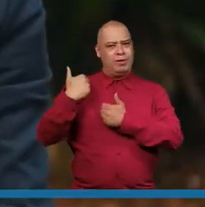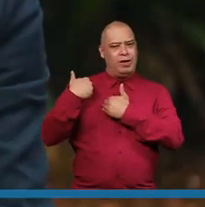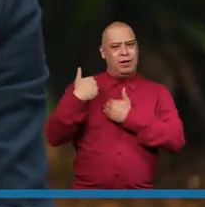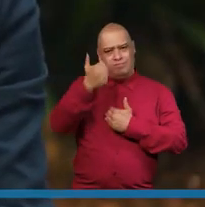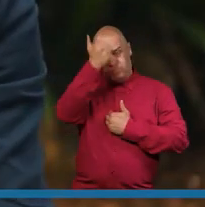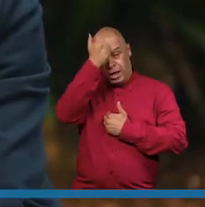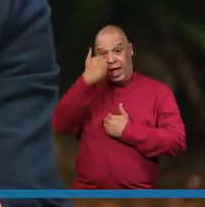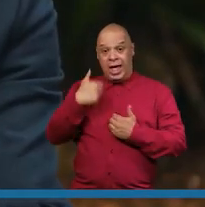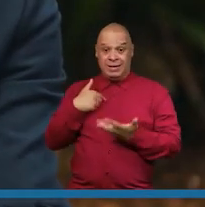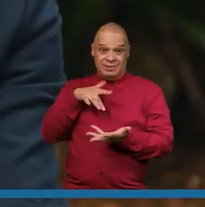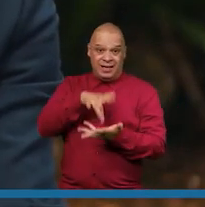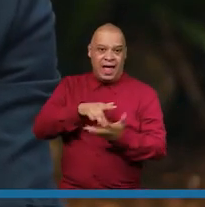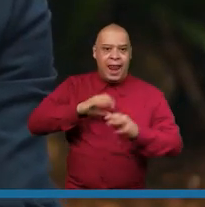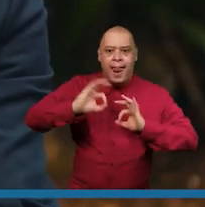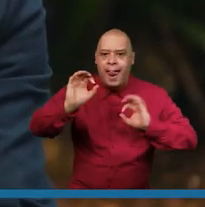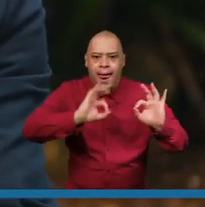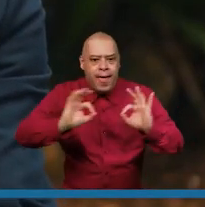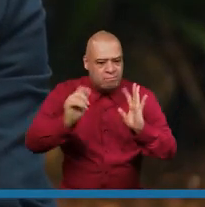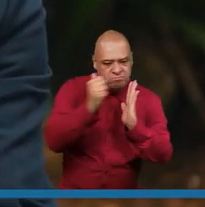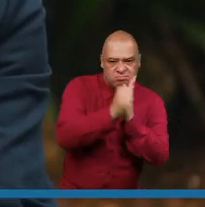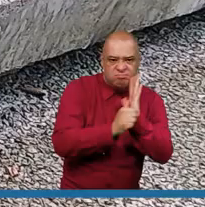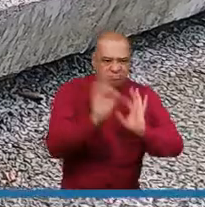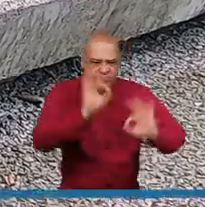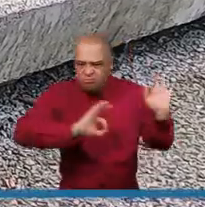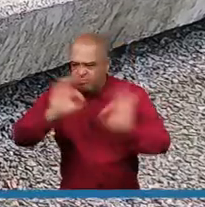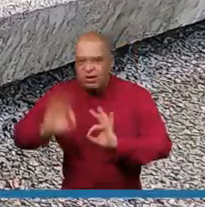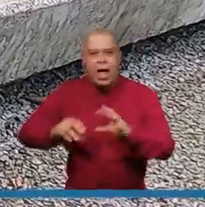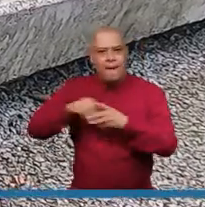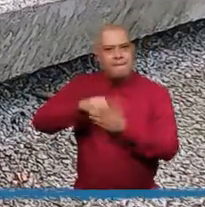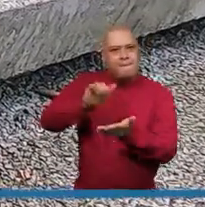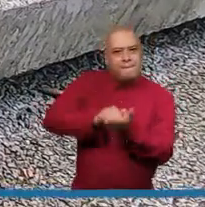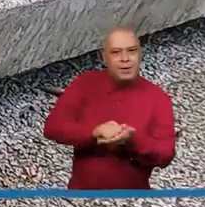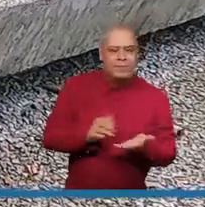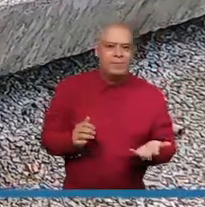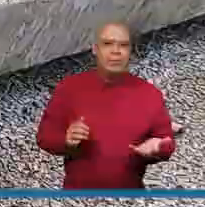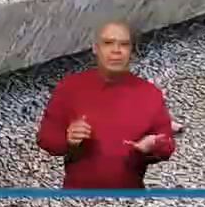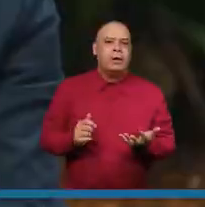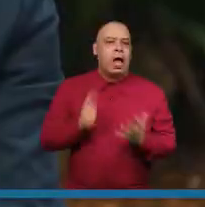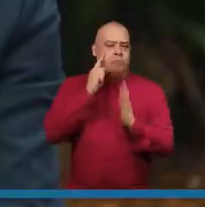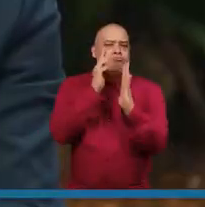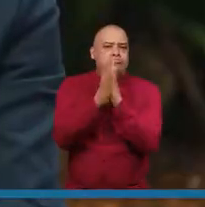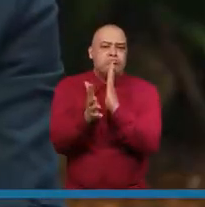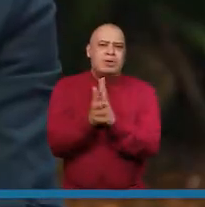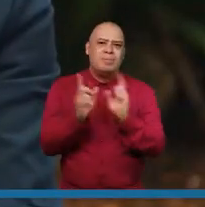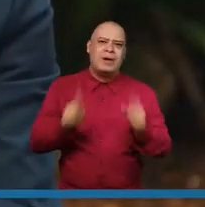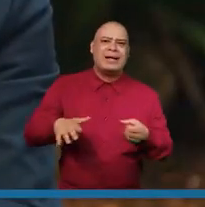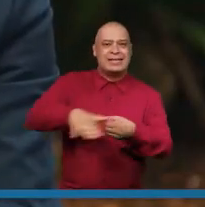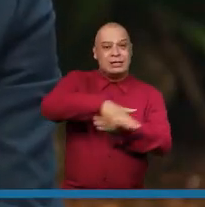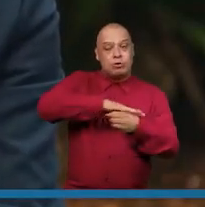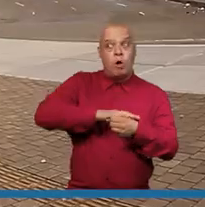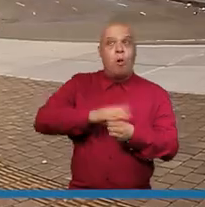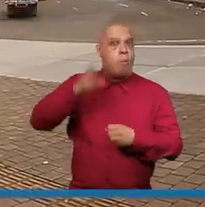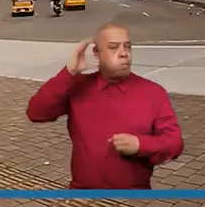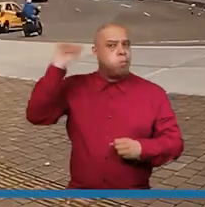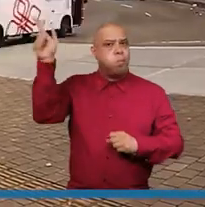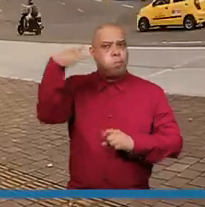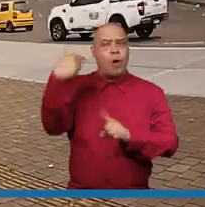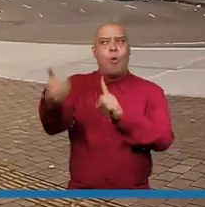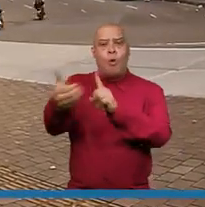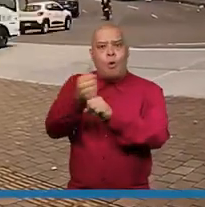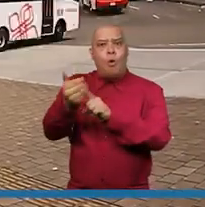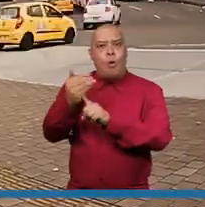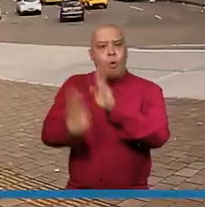participan activamente en la planificación del territorio. Es ahí donde uno podría señalar que hay casos exitosos donde